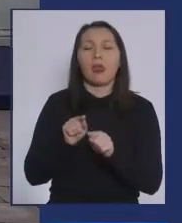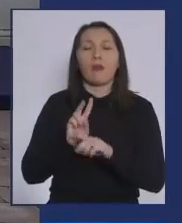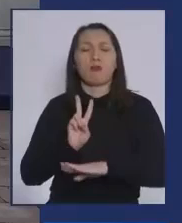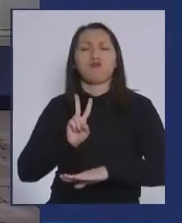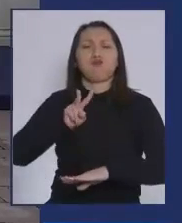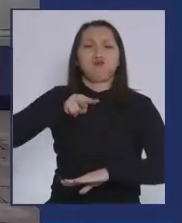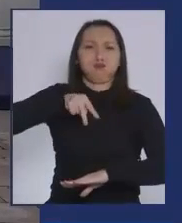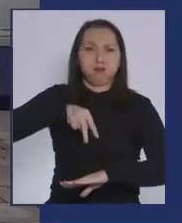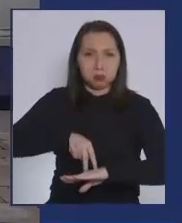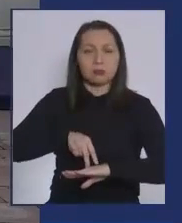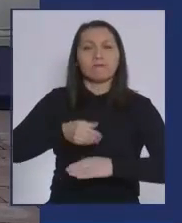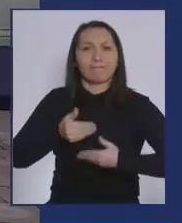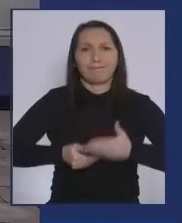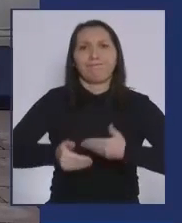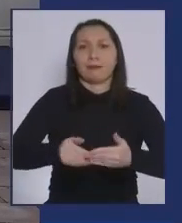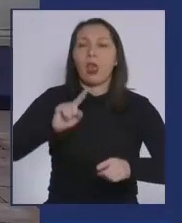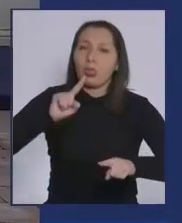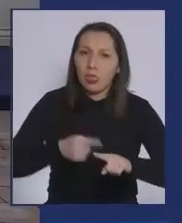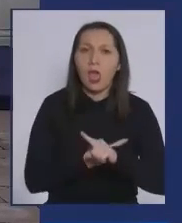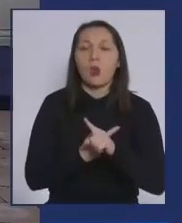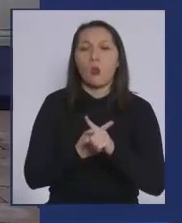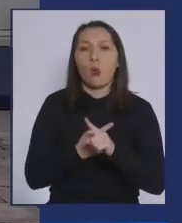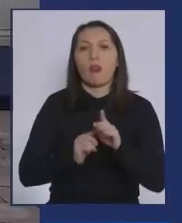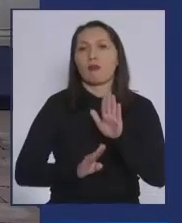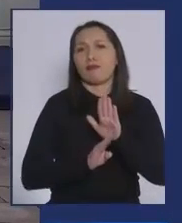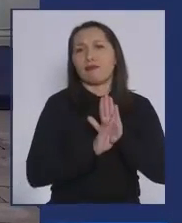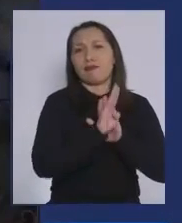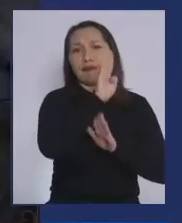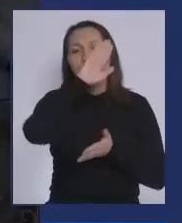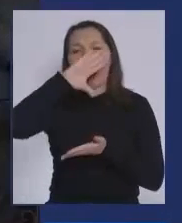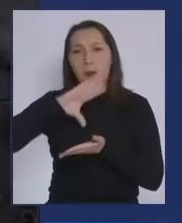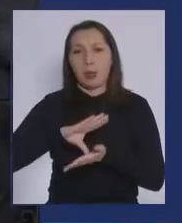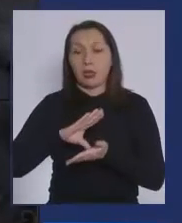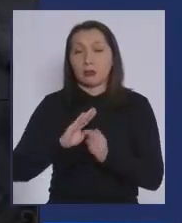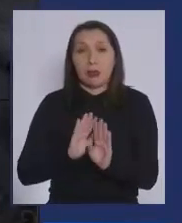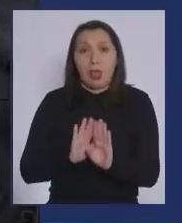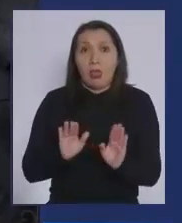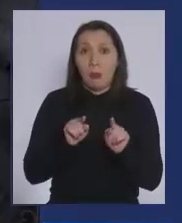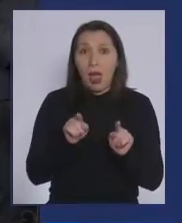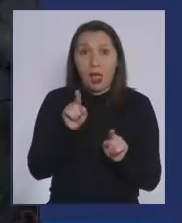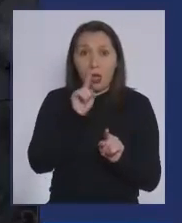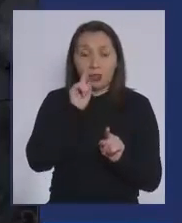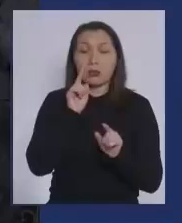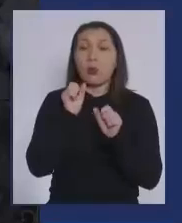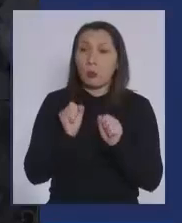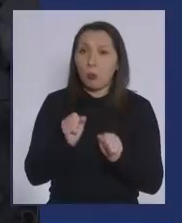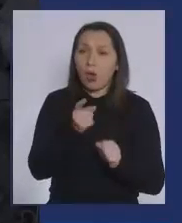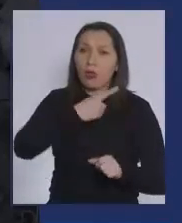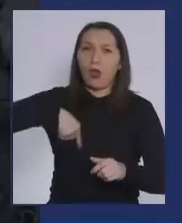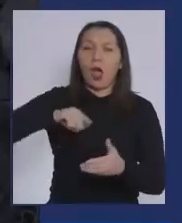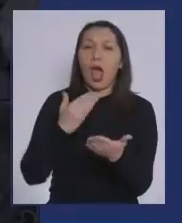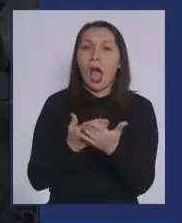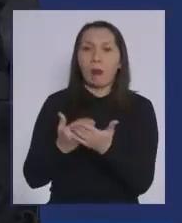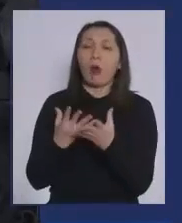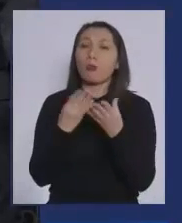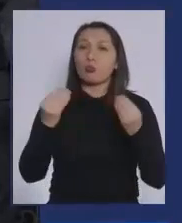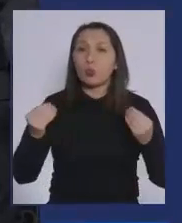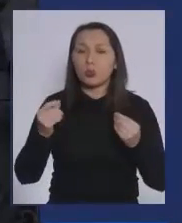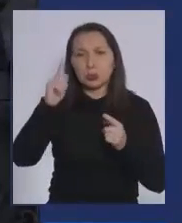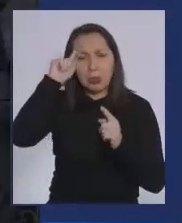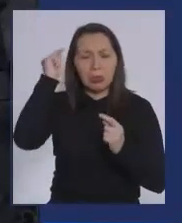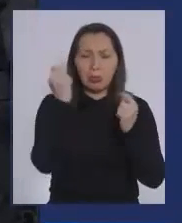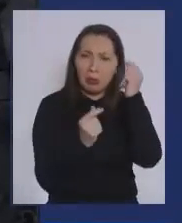y poner en marcha nuevamente a nuestro país sólo así vamos a poder aprovechar los muchos